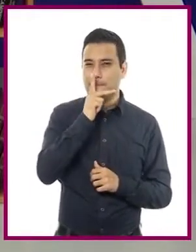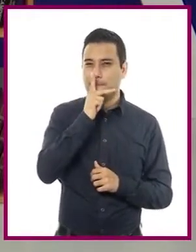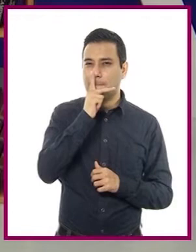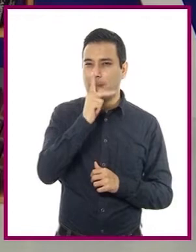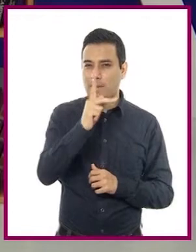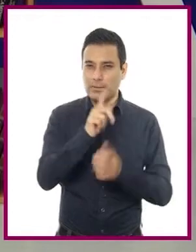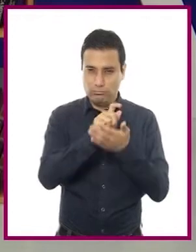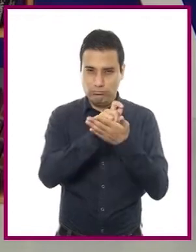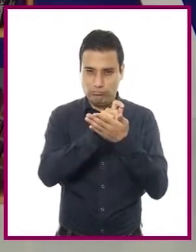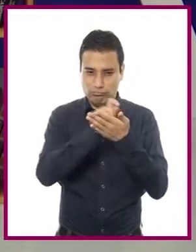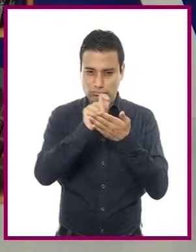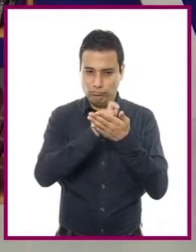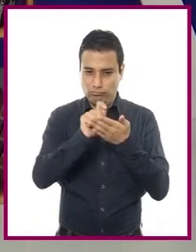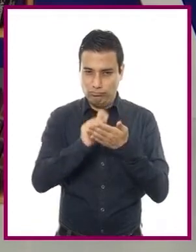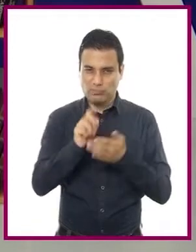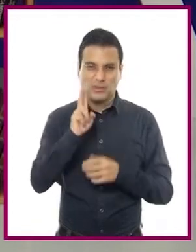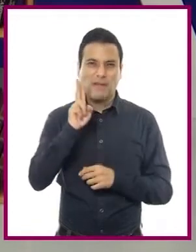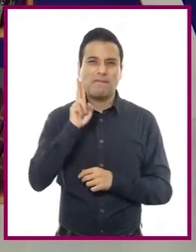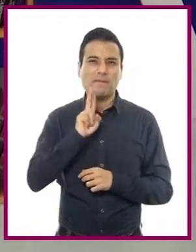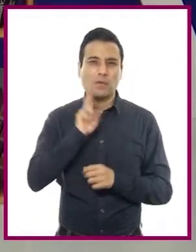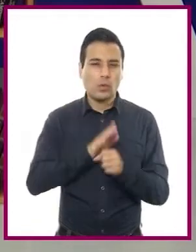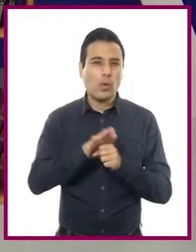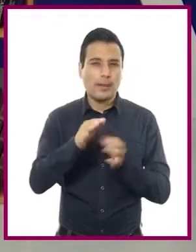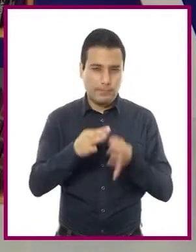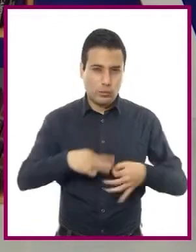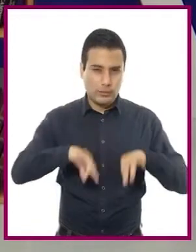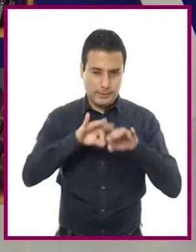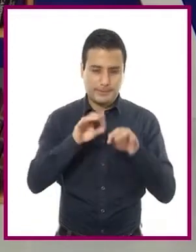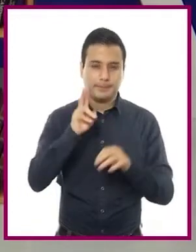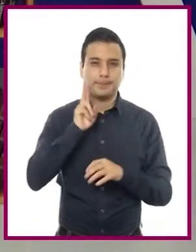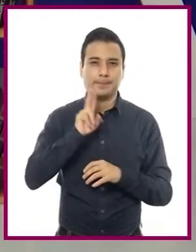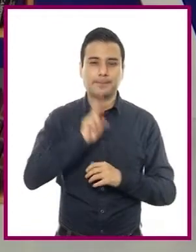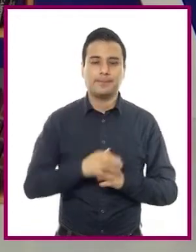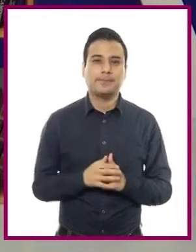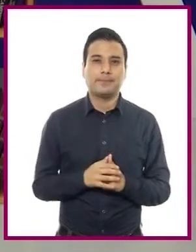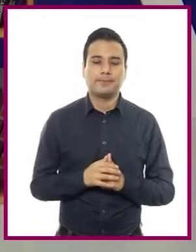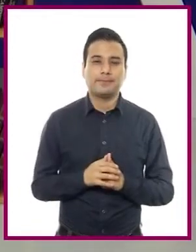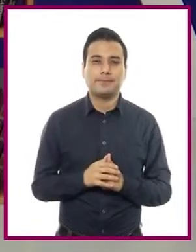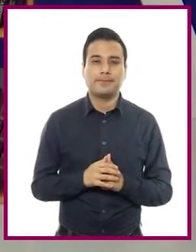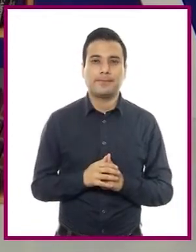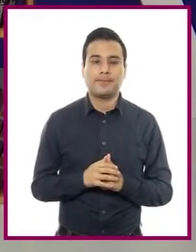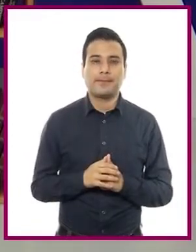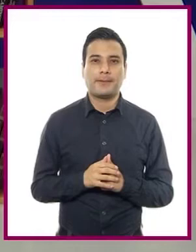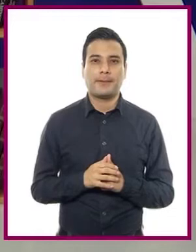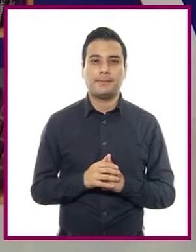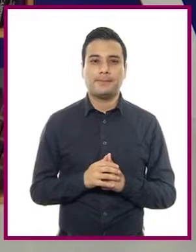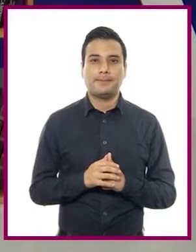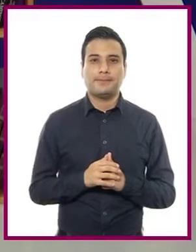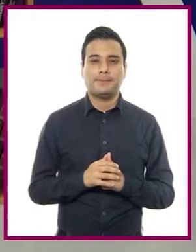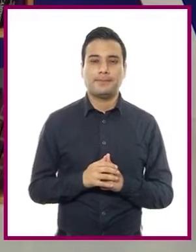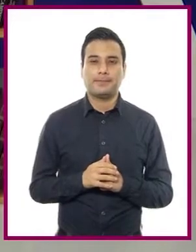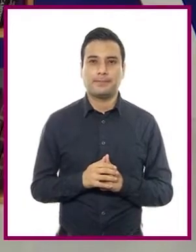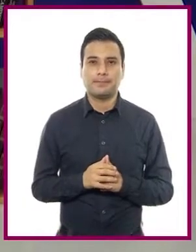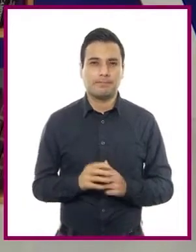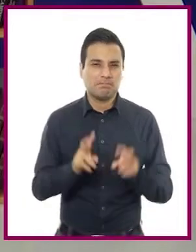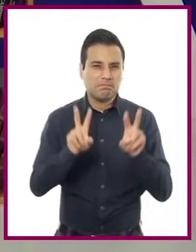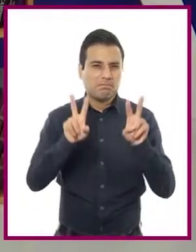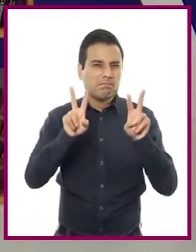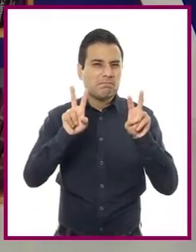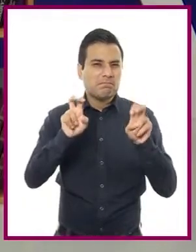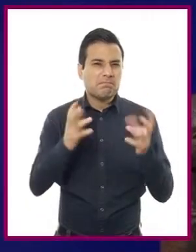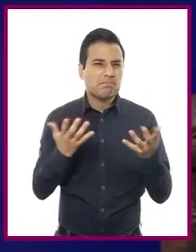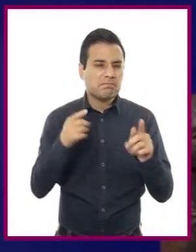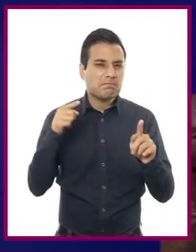para identificar si lo que estamos diciendo es verdad? Hay que identificar cuál es el tema del